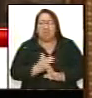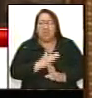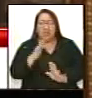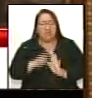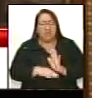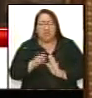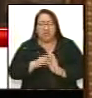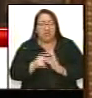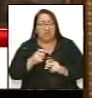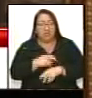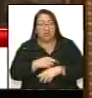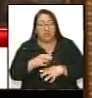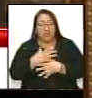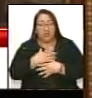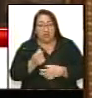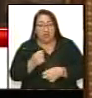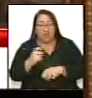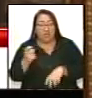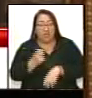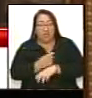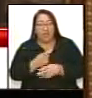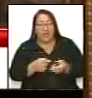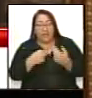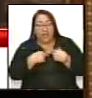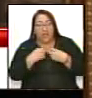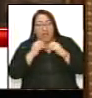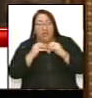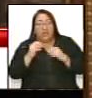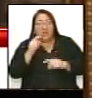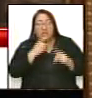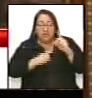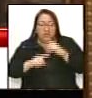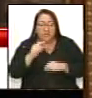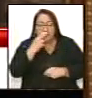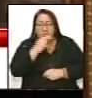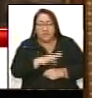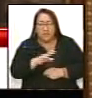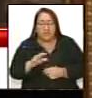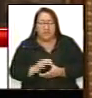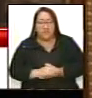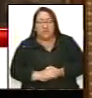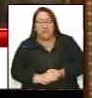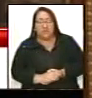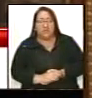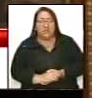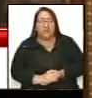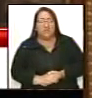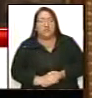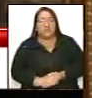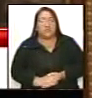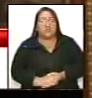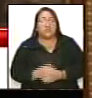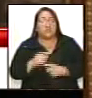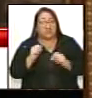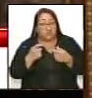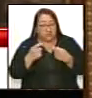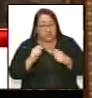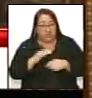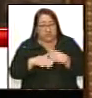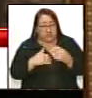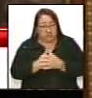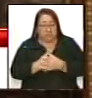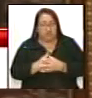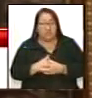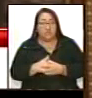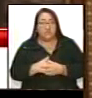Serán los profesionales de salud los que se encarguen de convencer a los niños, porque siempre el temor los va a abordar. Pero si se trata de tiempo